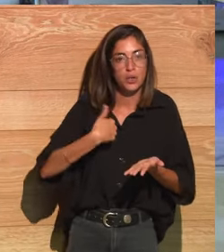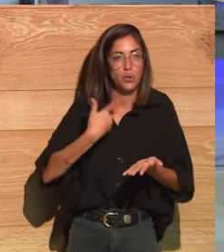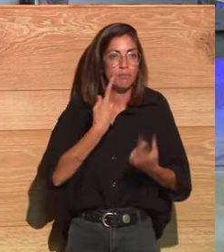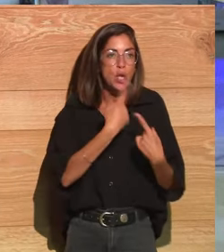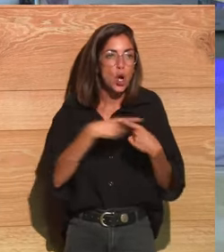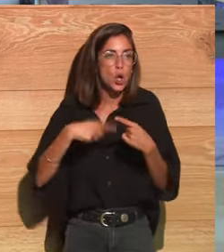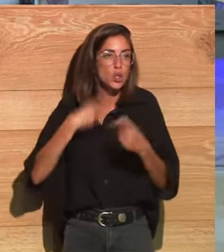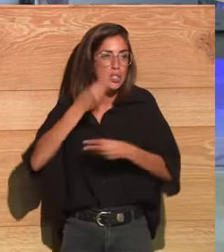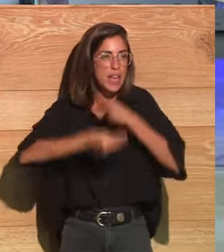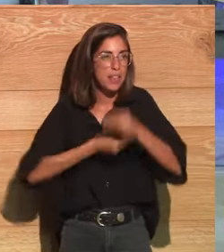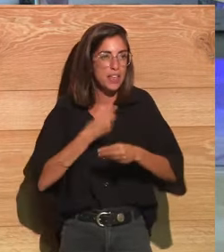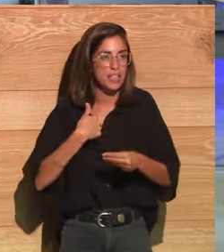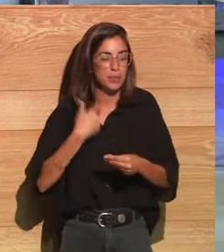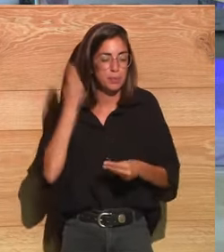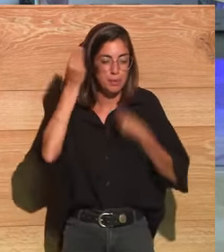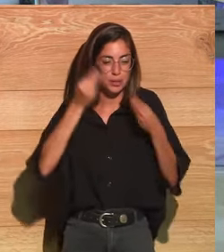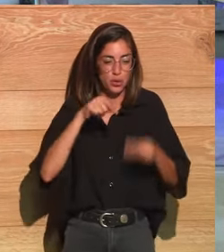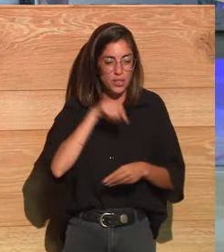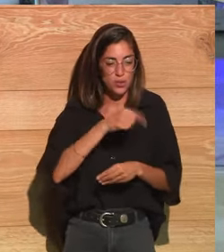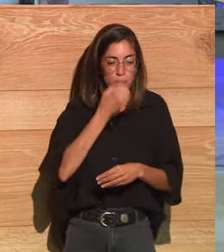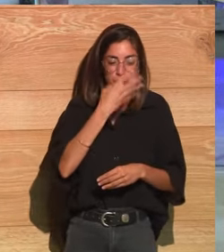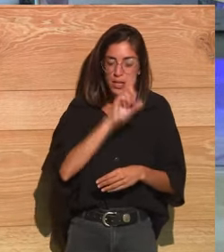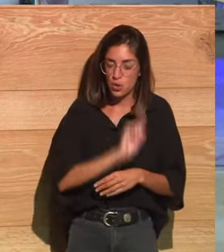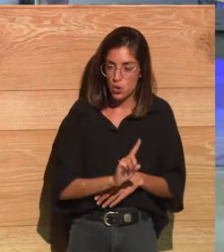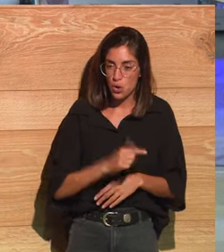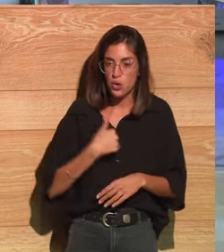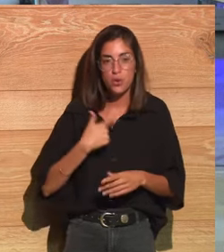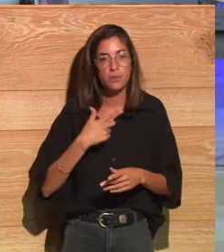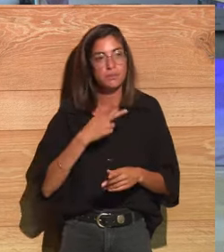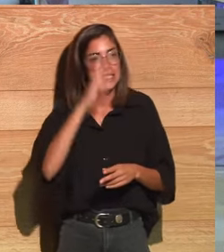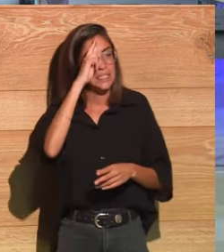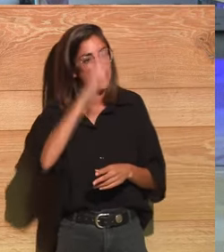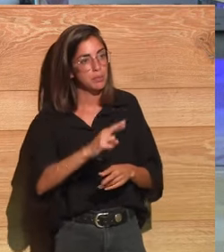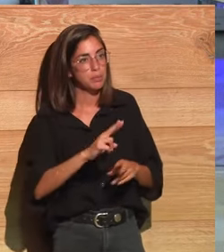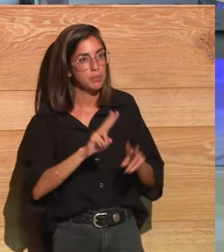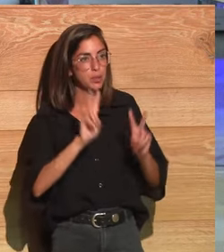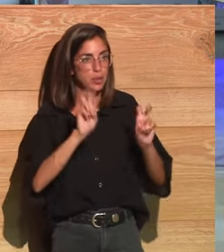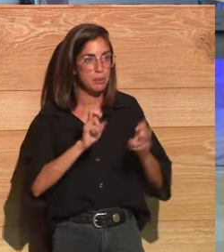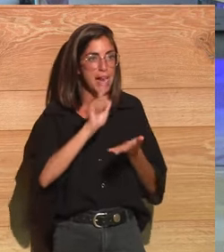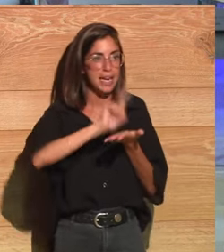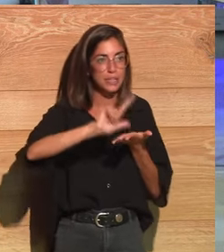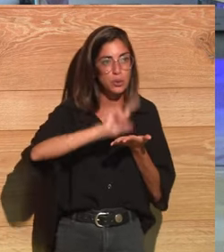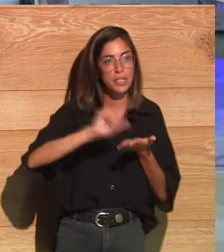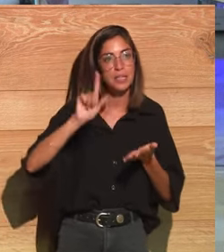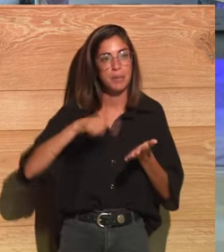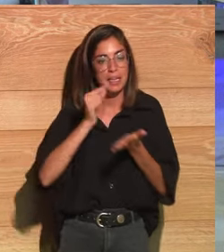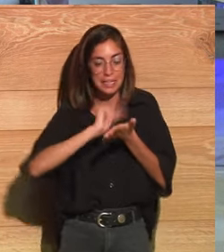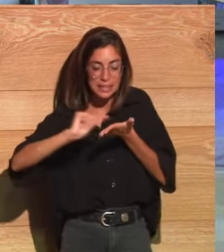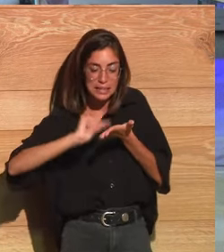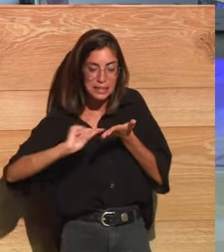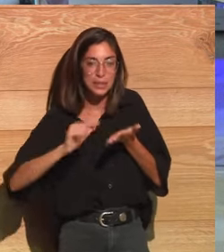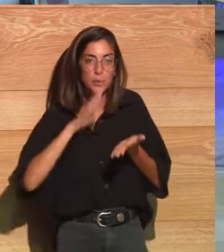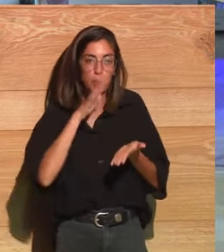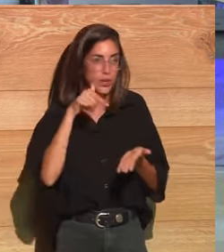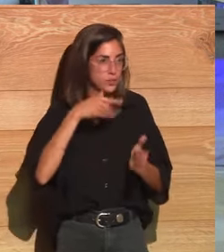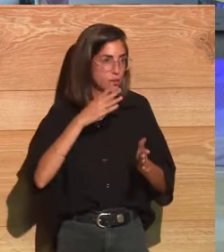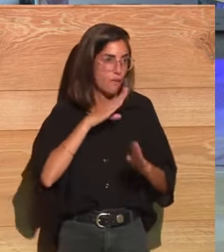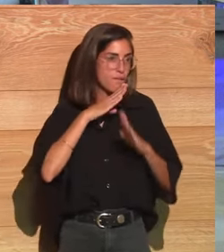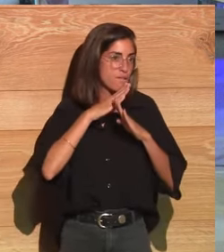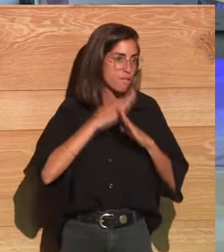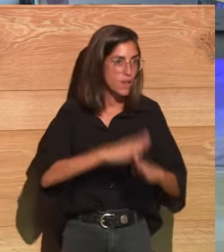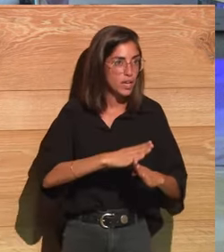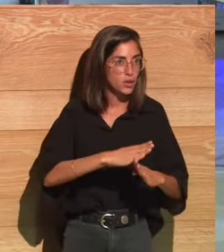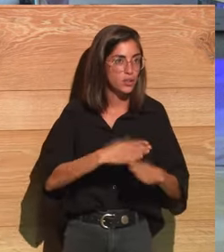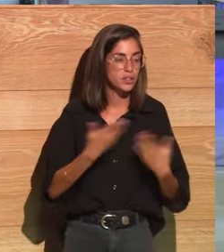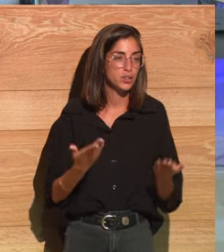creo que no están bien y tengo muchísimo respeto por la literatura y la palabra escrita, mucha, porque queda, porque permanece. O sea, el